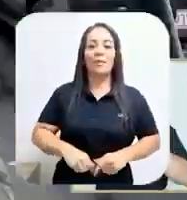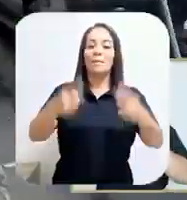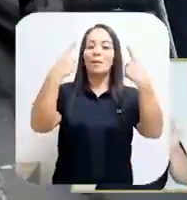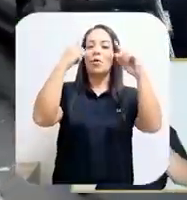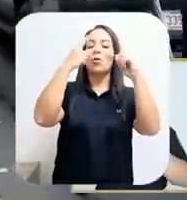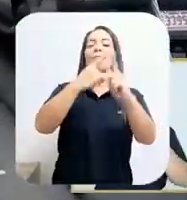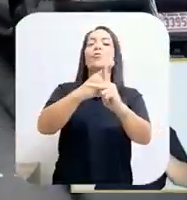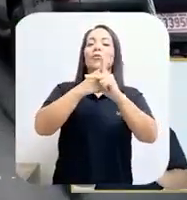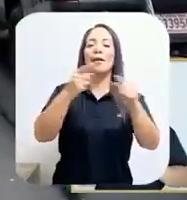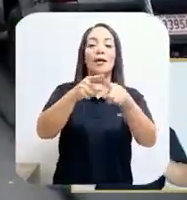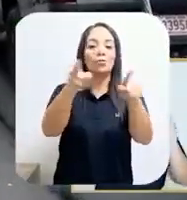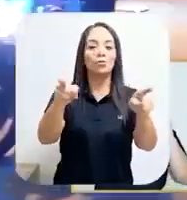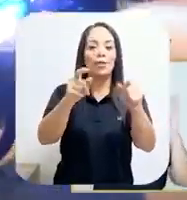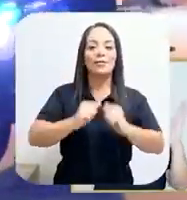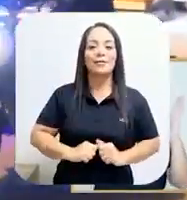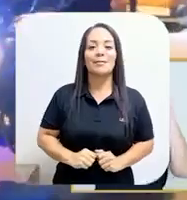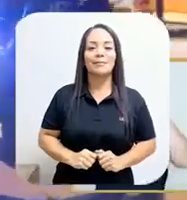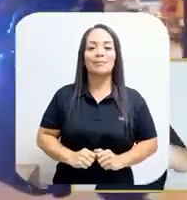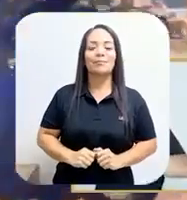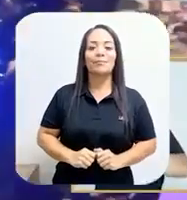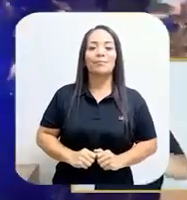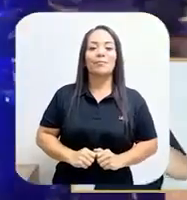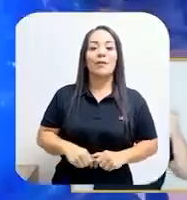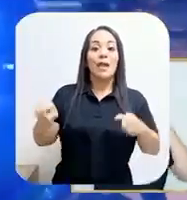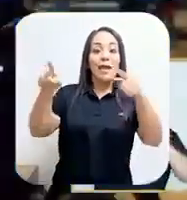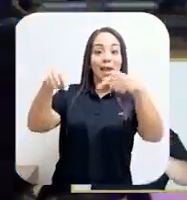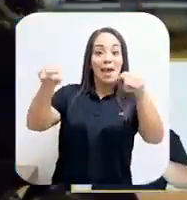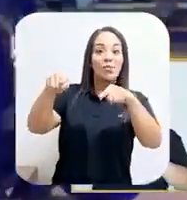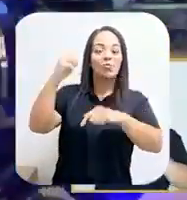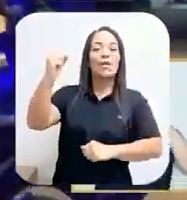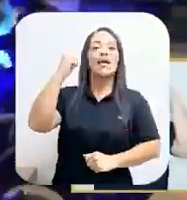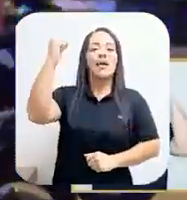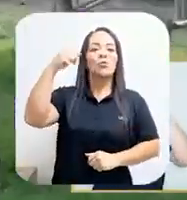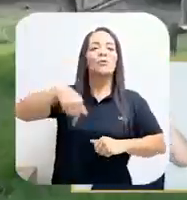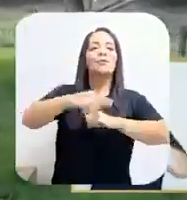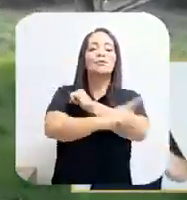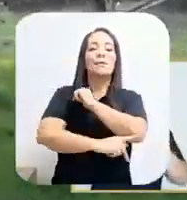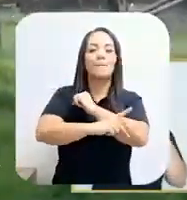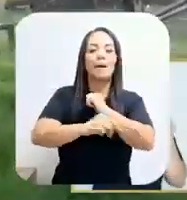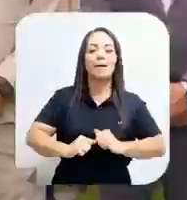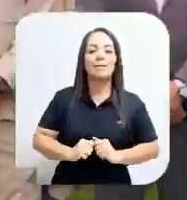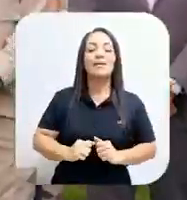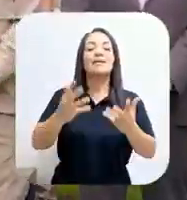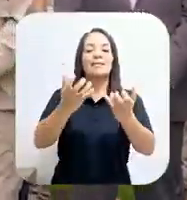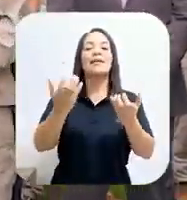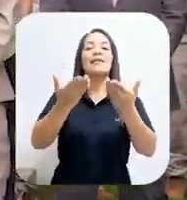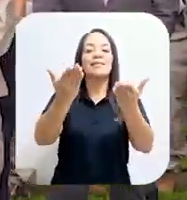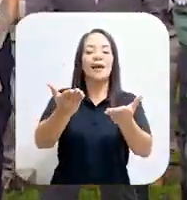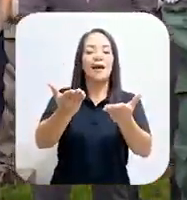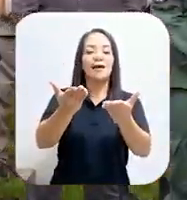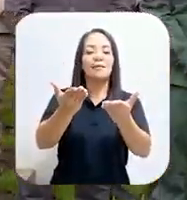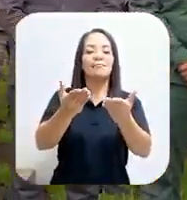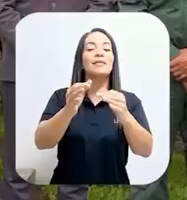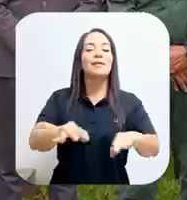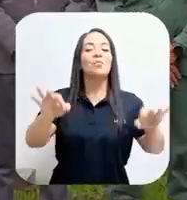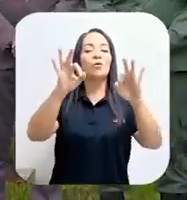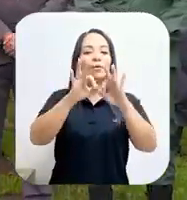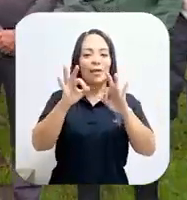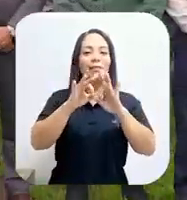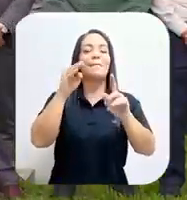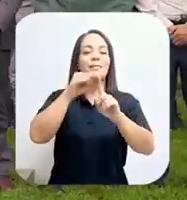vidas para protegerlo a usted. Ellos, los héroes de esta patria, quieren darles